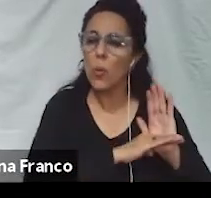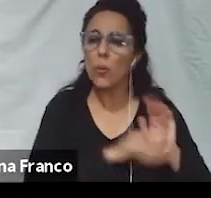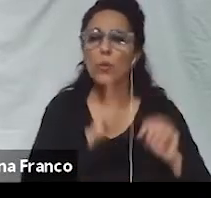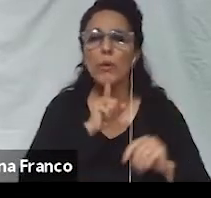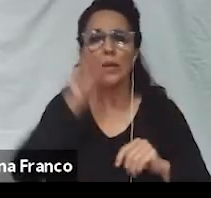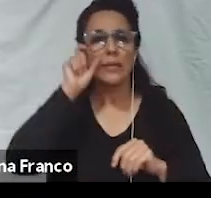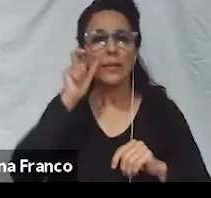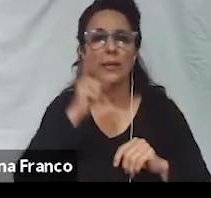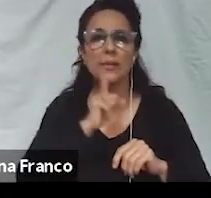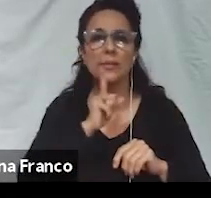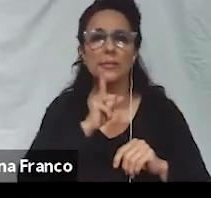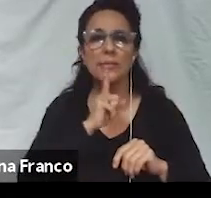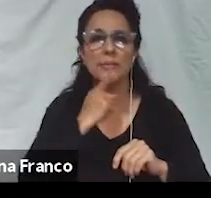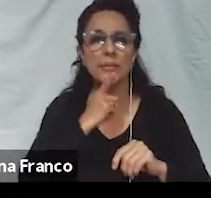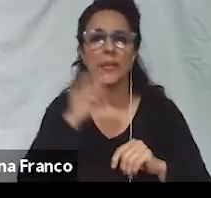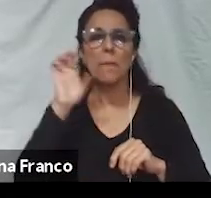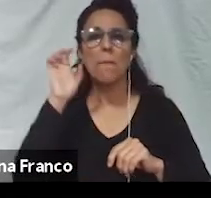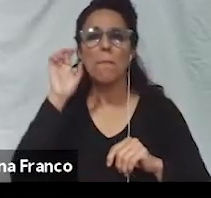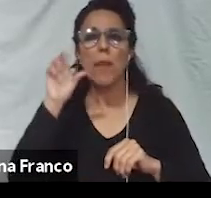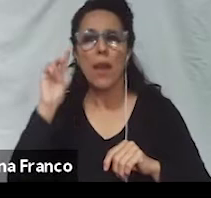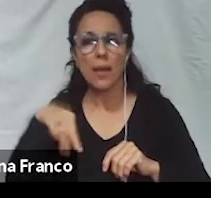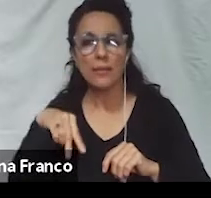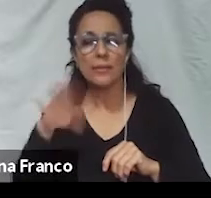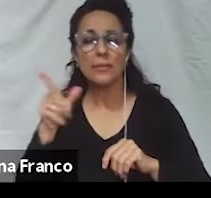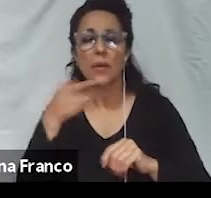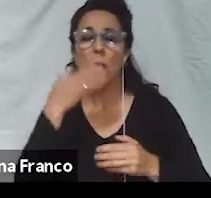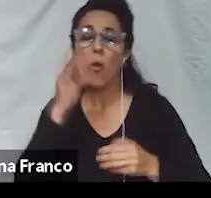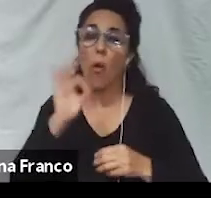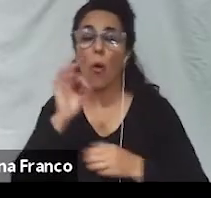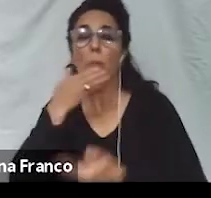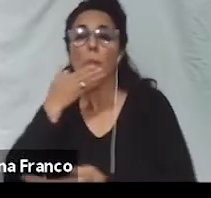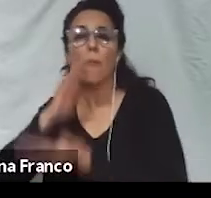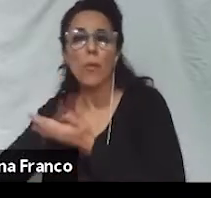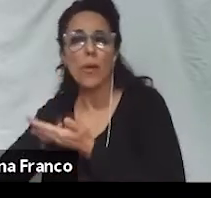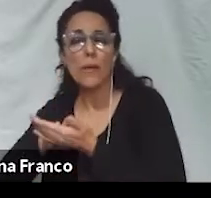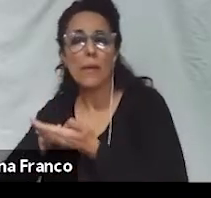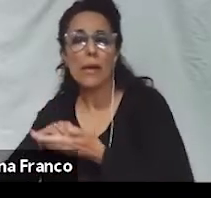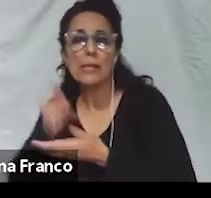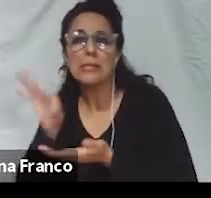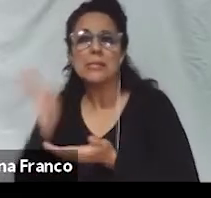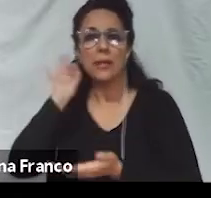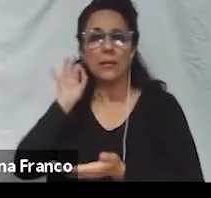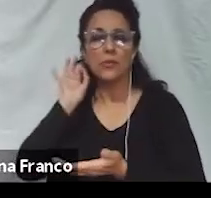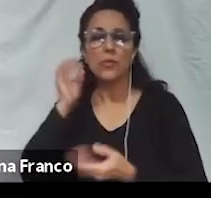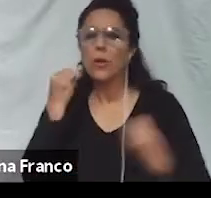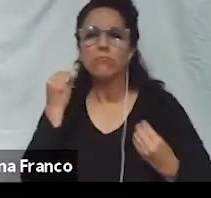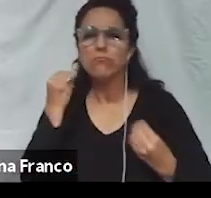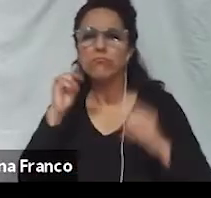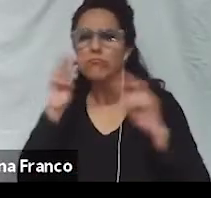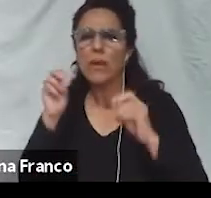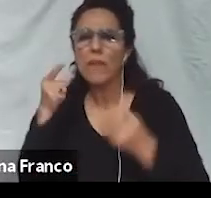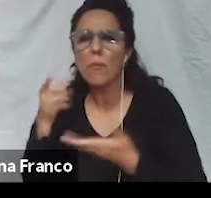documento llamado Test Plan o plan de pruebas, donde vamos a seleccionar qué es lo que vamos